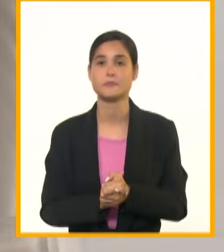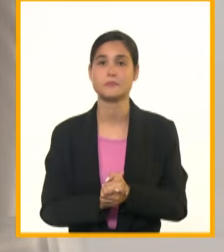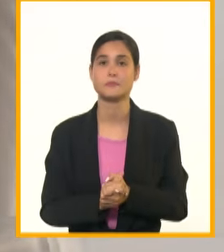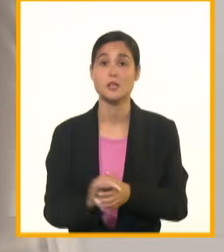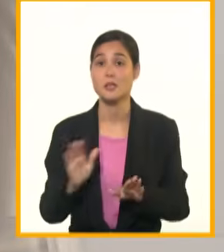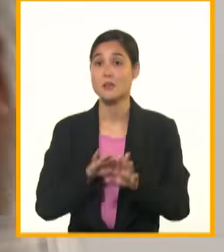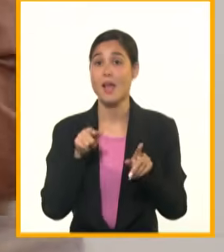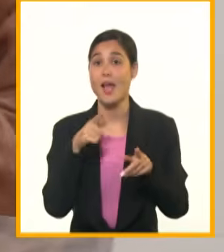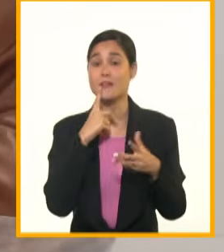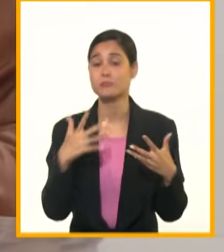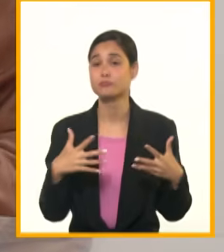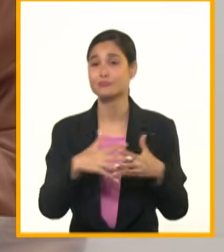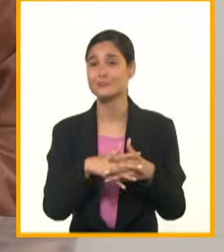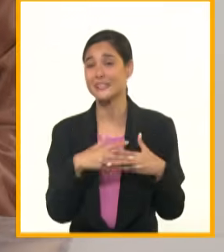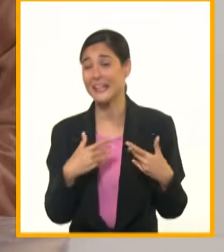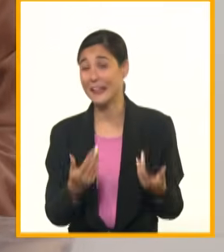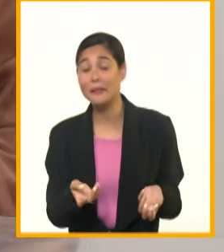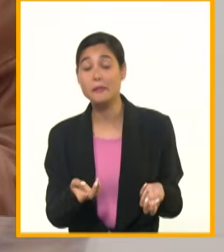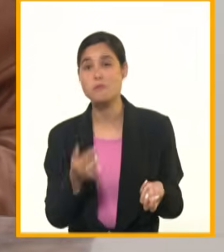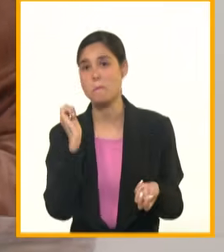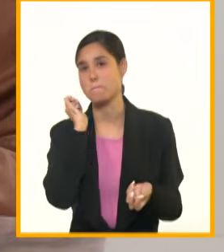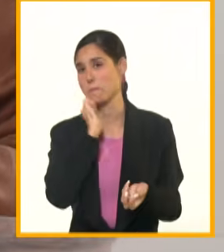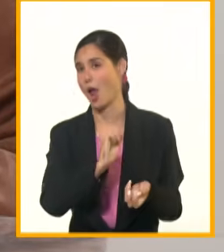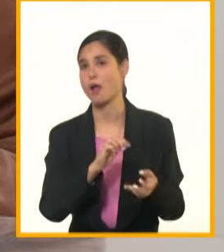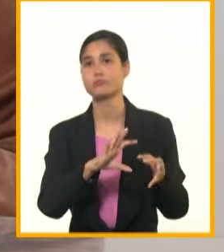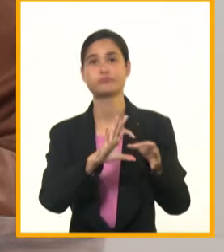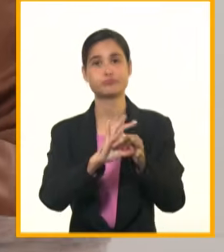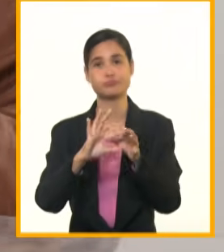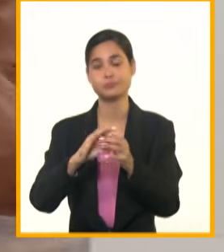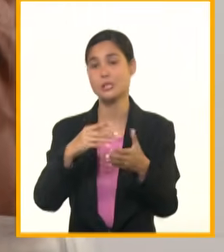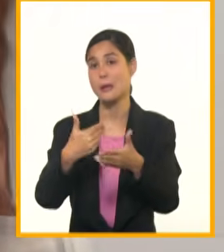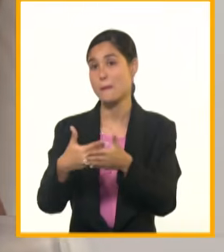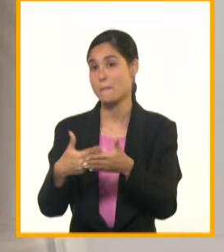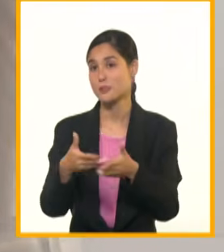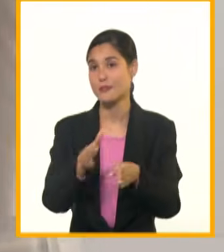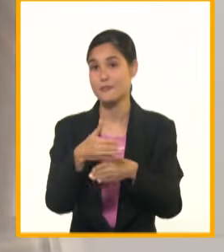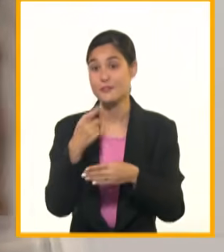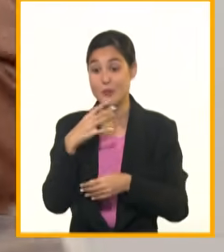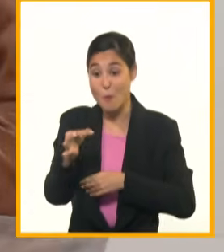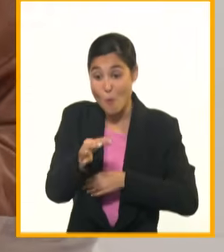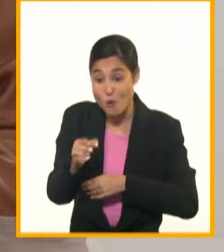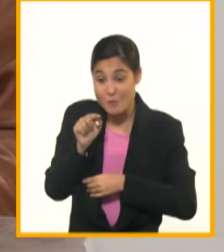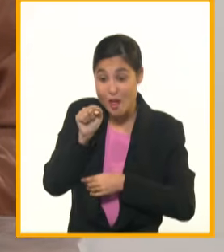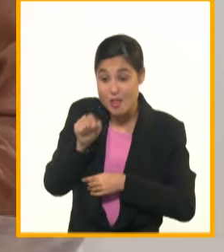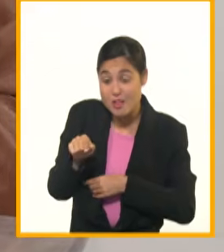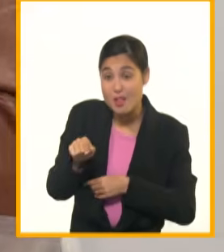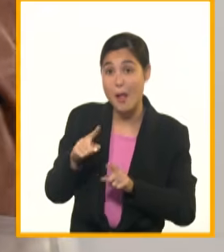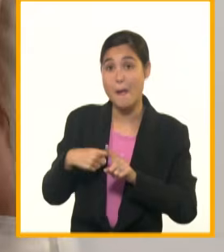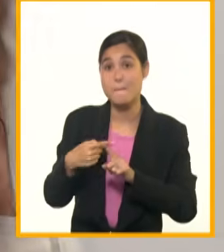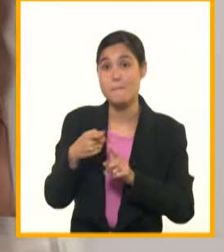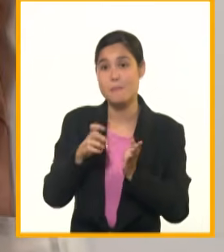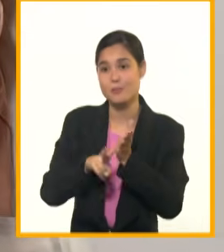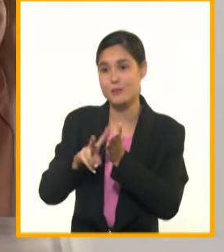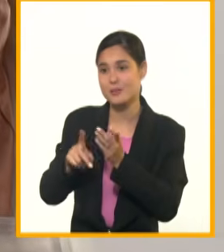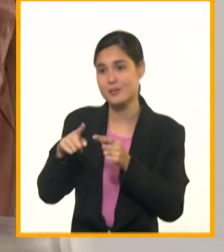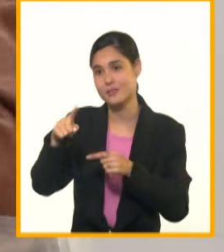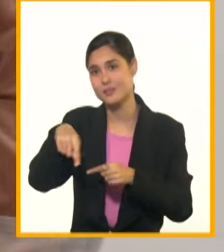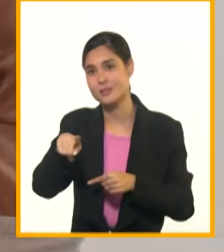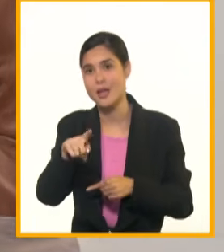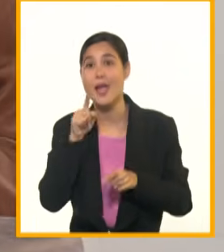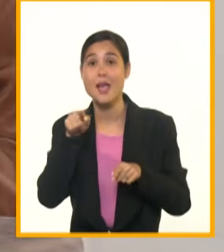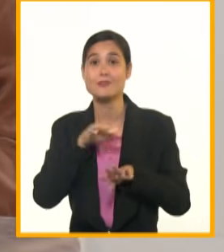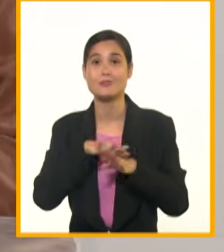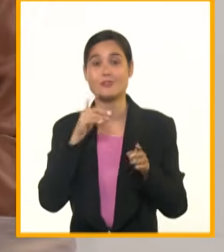a lograr encadenamientos con las empresas municipales y las estructuras municipales. Eso también va a ser una